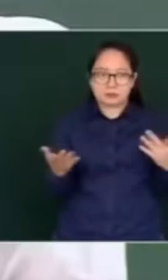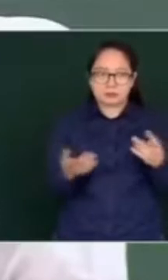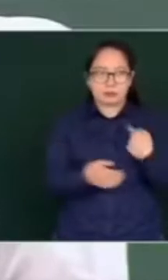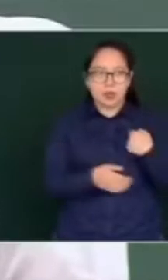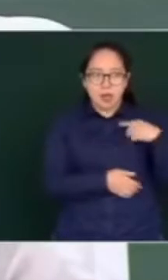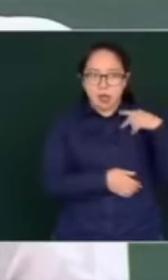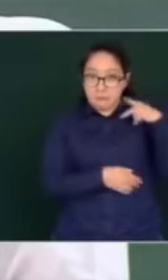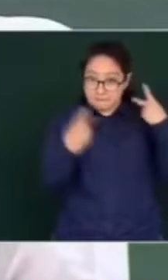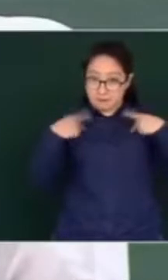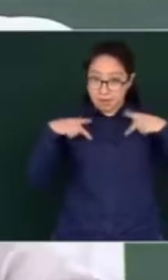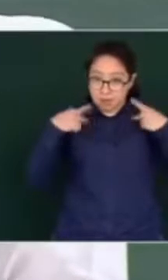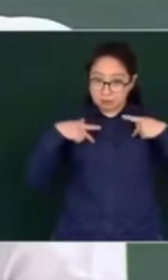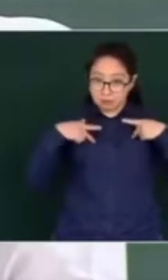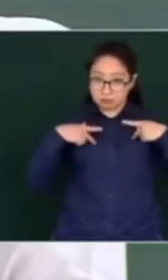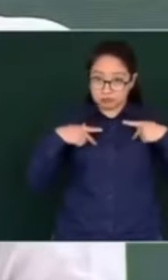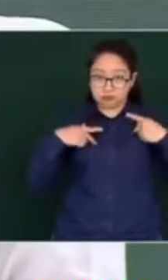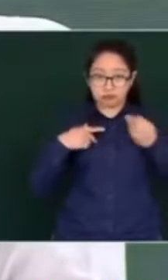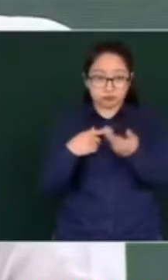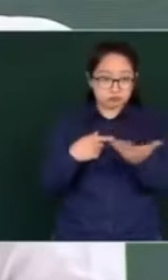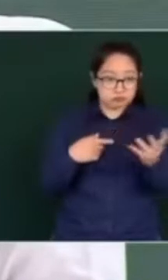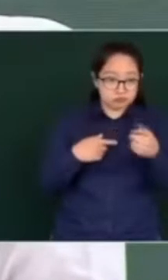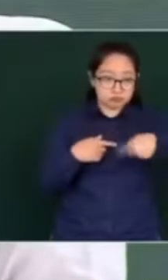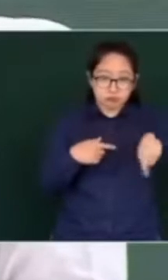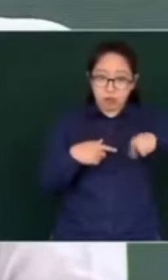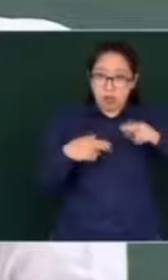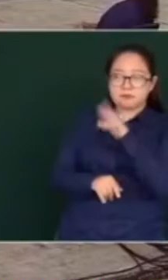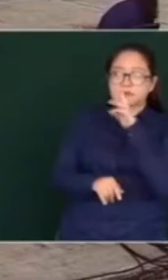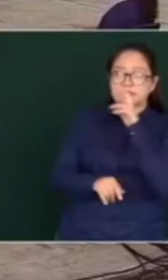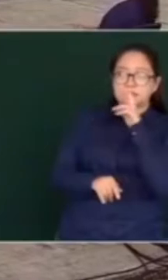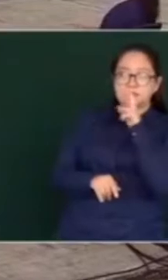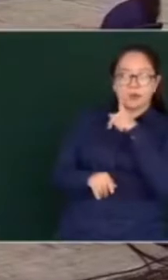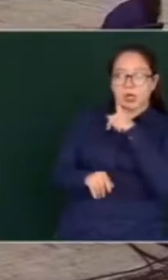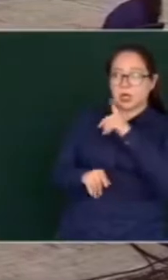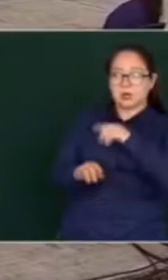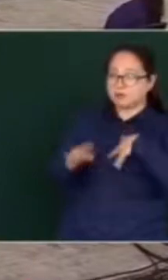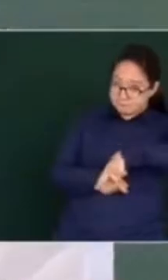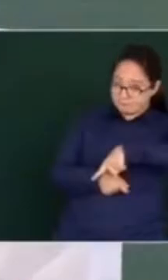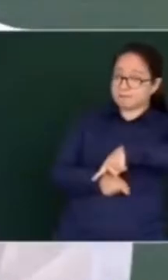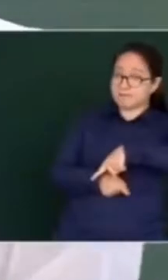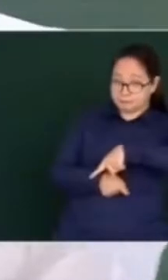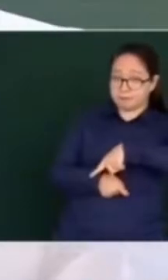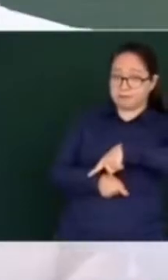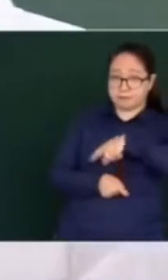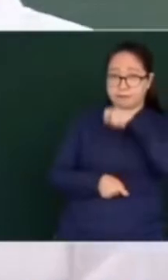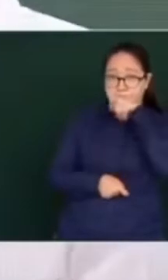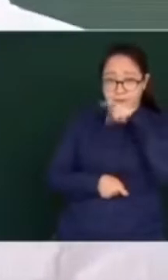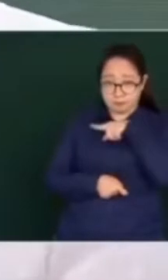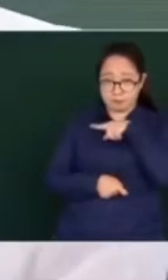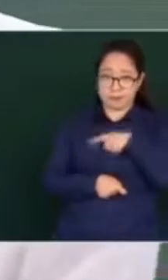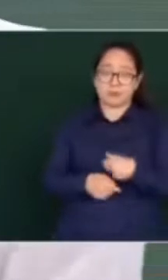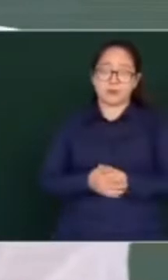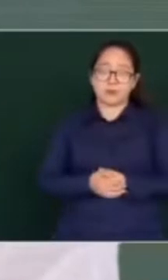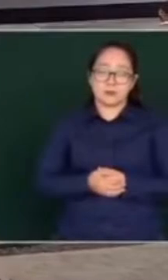representantes en los poderes. La consulta